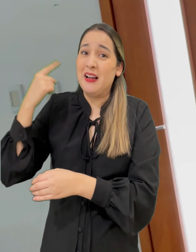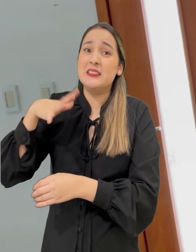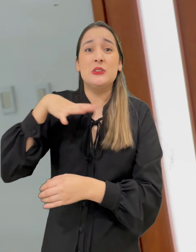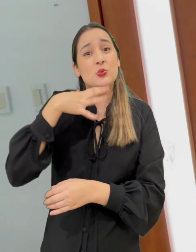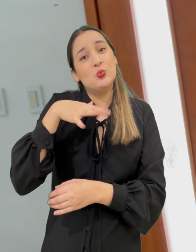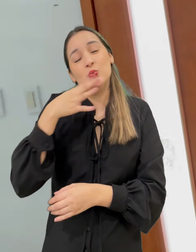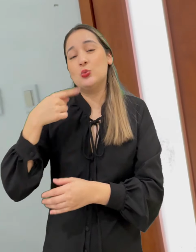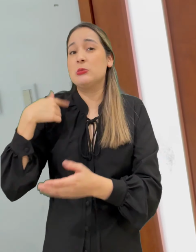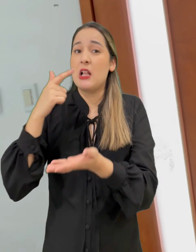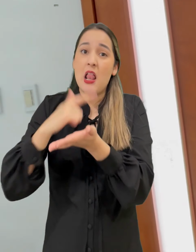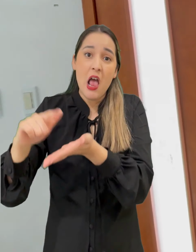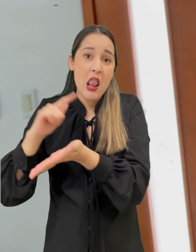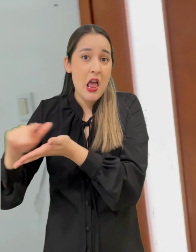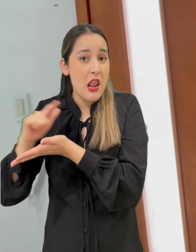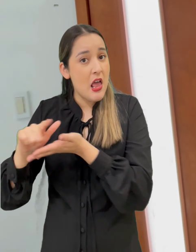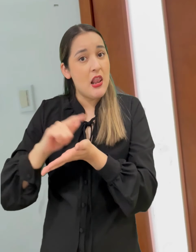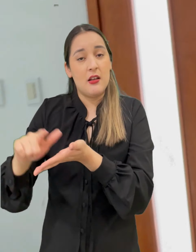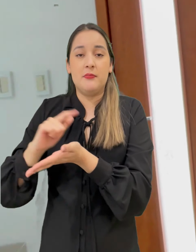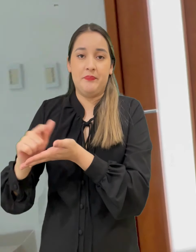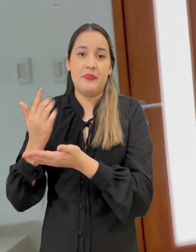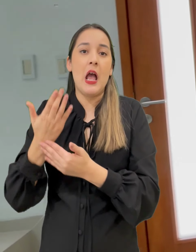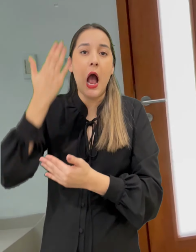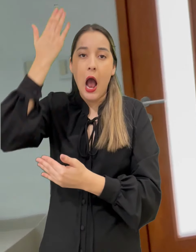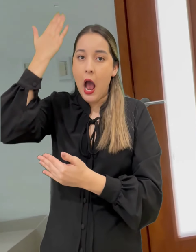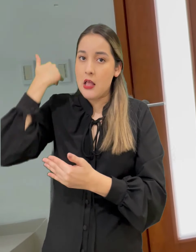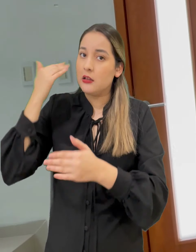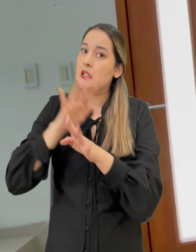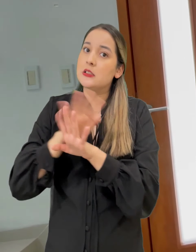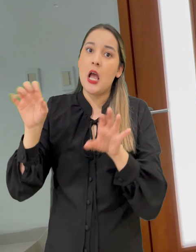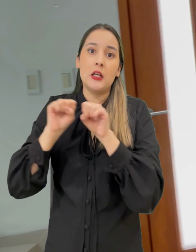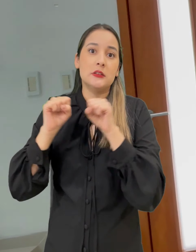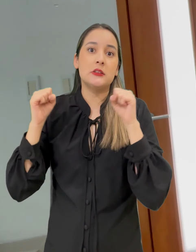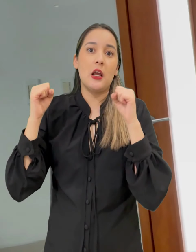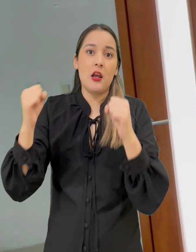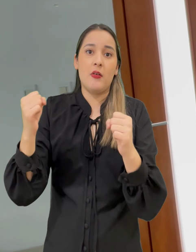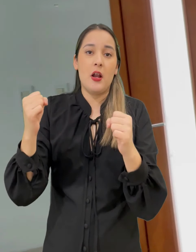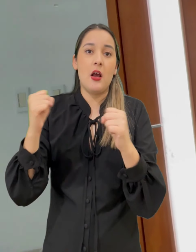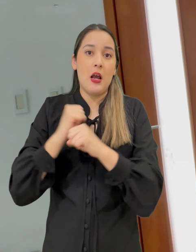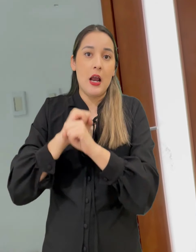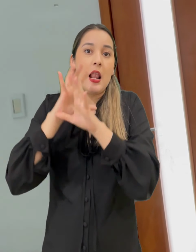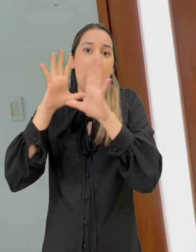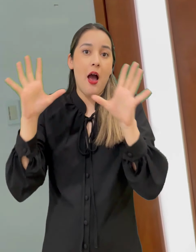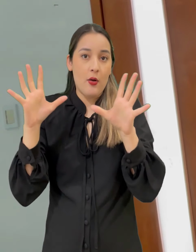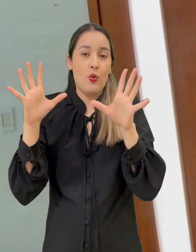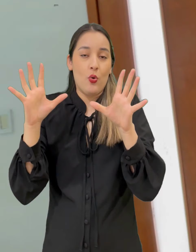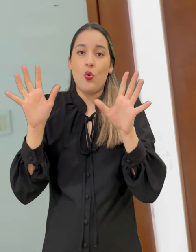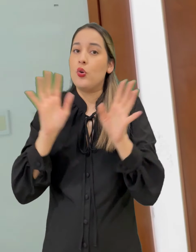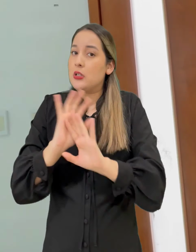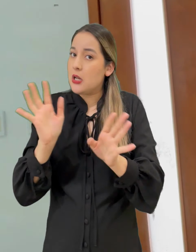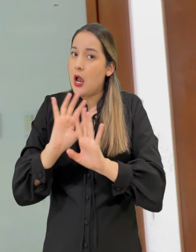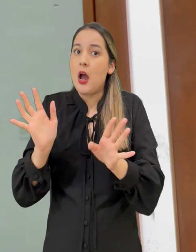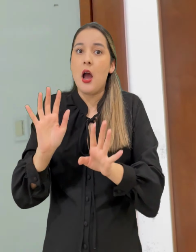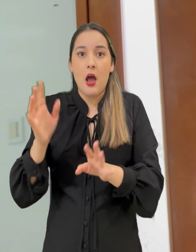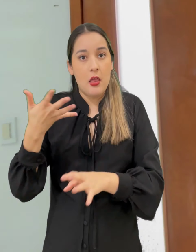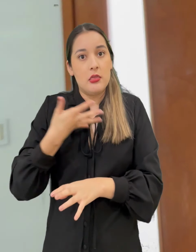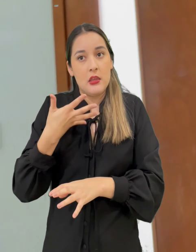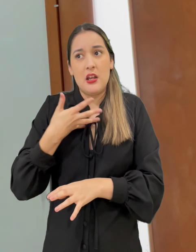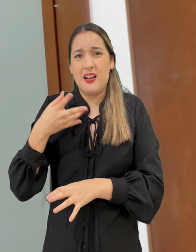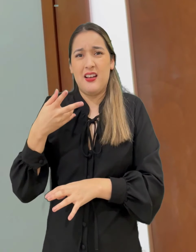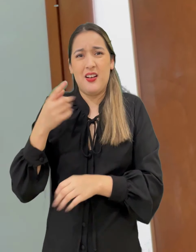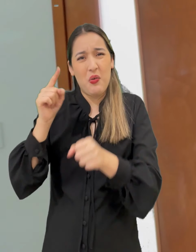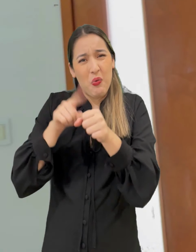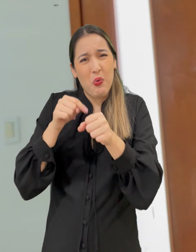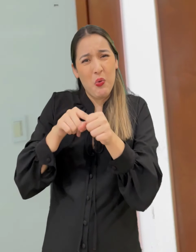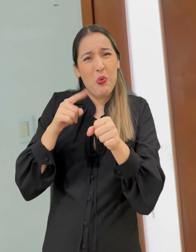siempre iba a tener que estar lavando ya una vez tuvimos un sillón de tela de un color liso y a pesar de que era un color